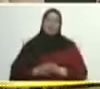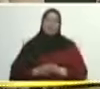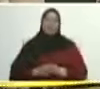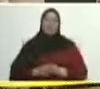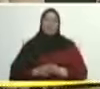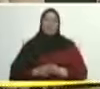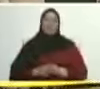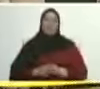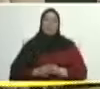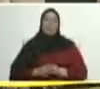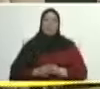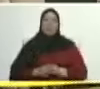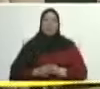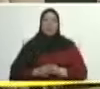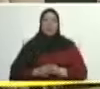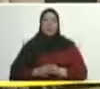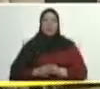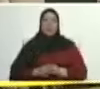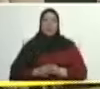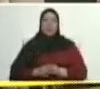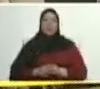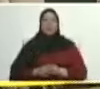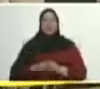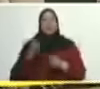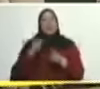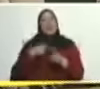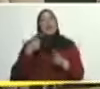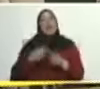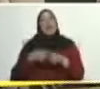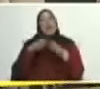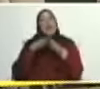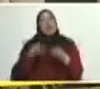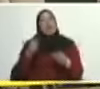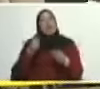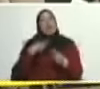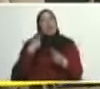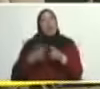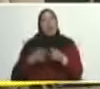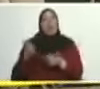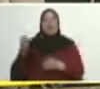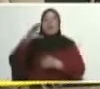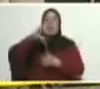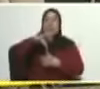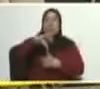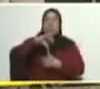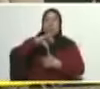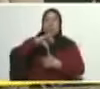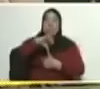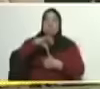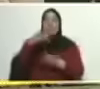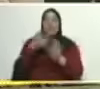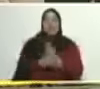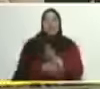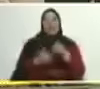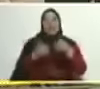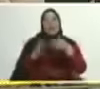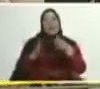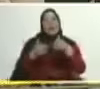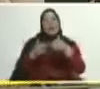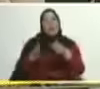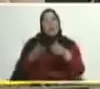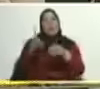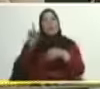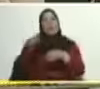Jamaica tenía ramales en todas partes, en Centroamérica, bases en Panamá, en Costa